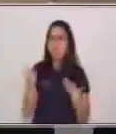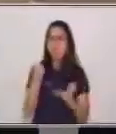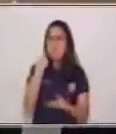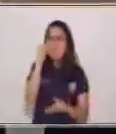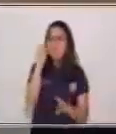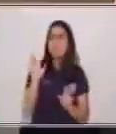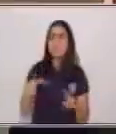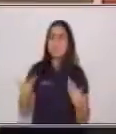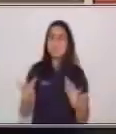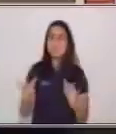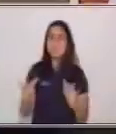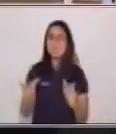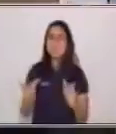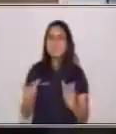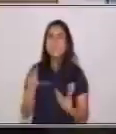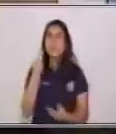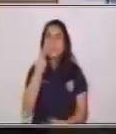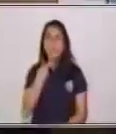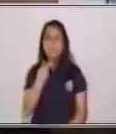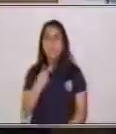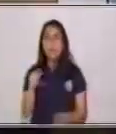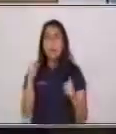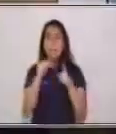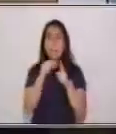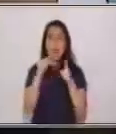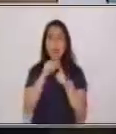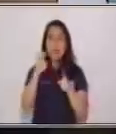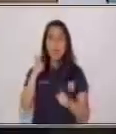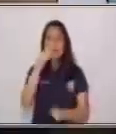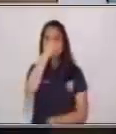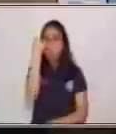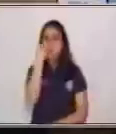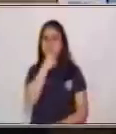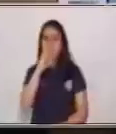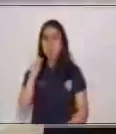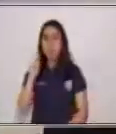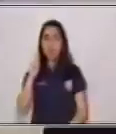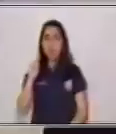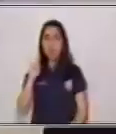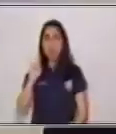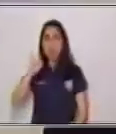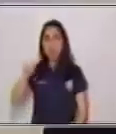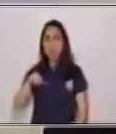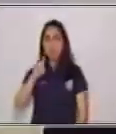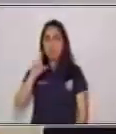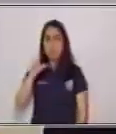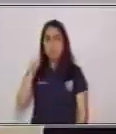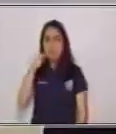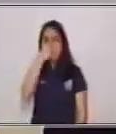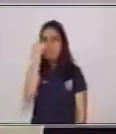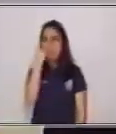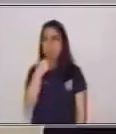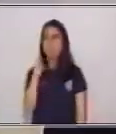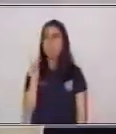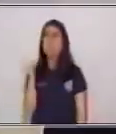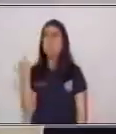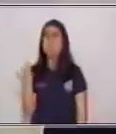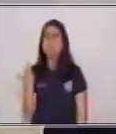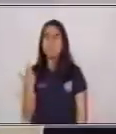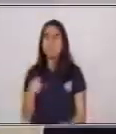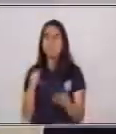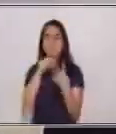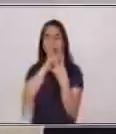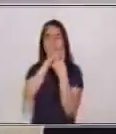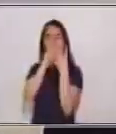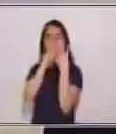esdrújulas, después de la sílaba tónica habrá dos sílabas átonas. Y en la sobreesdrújula